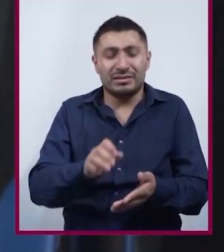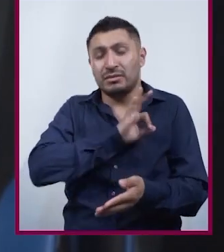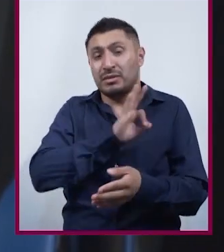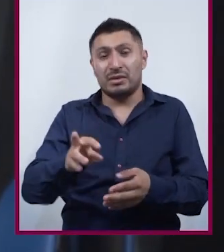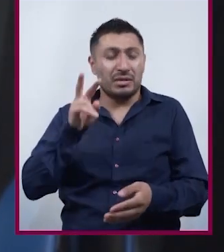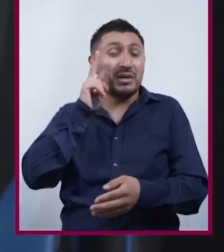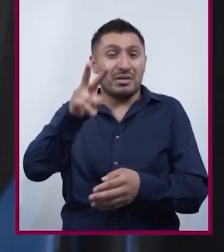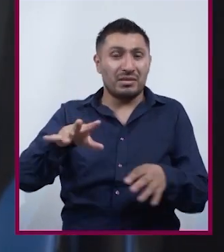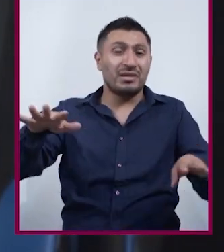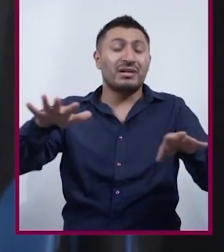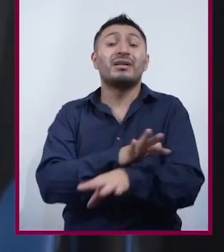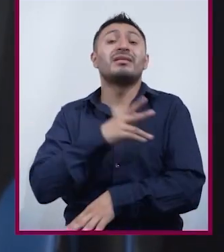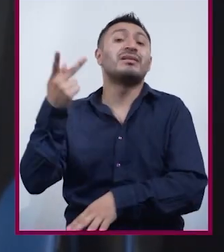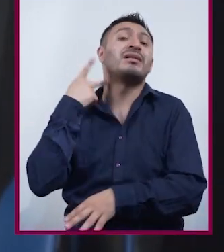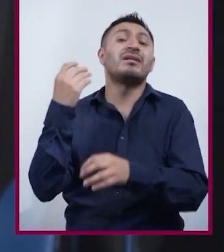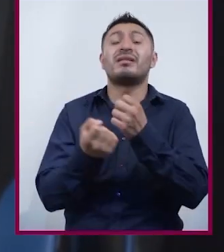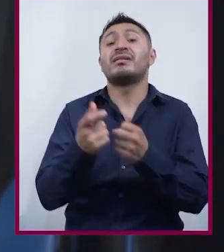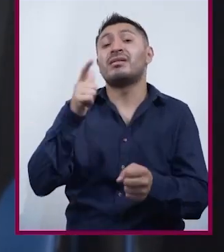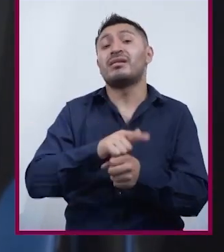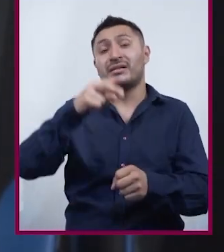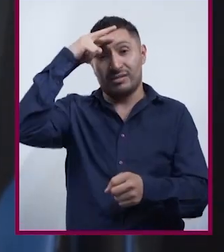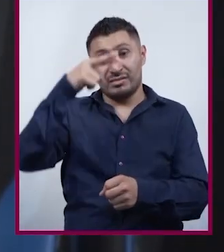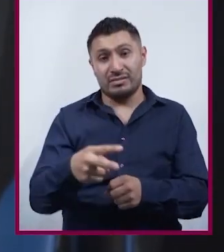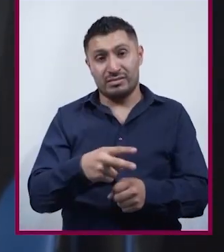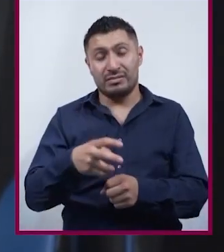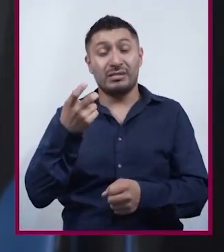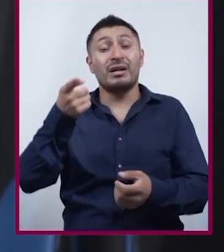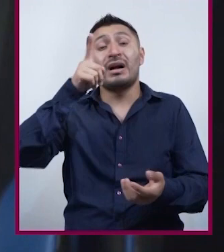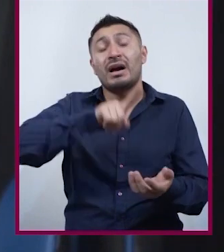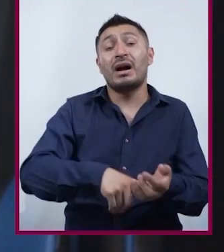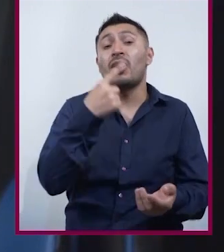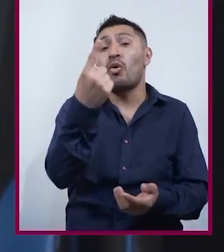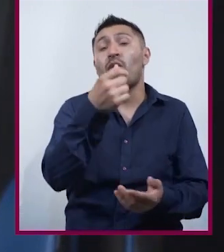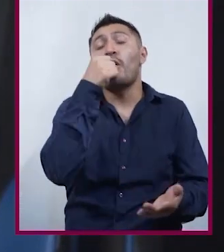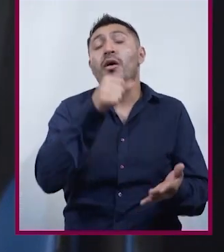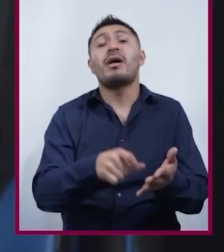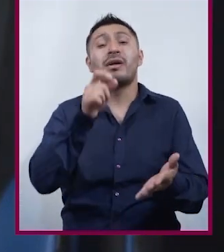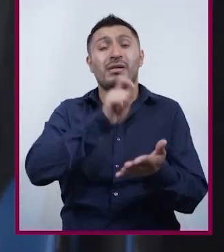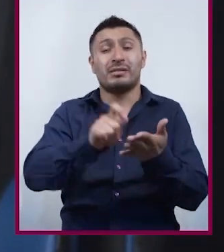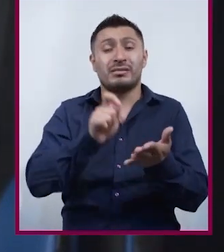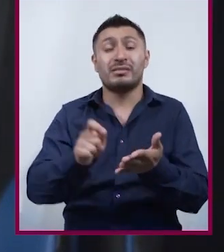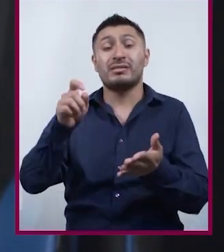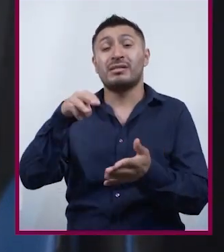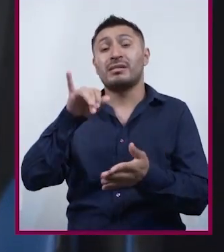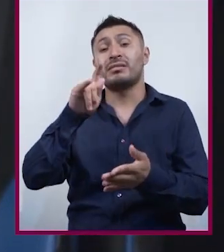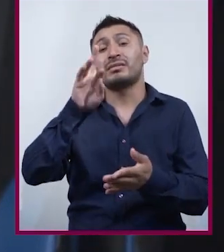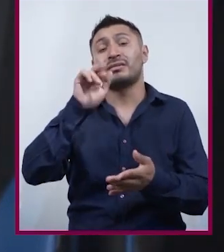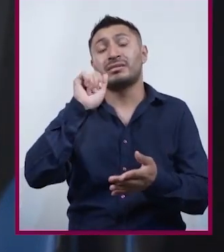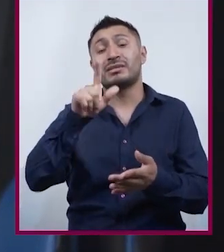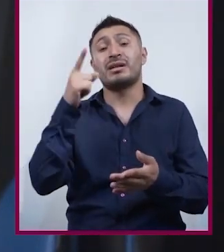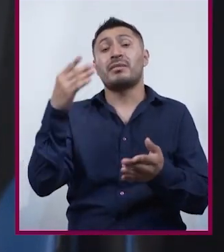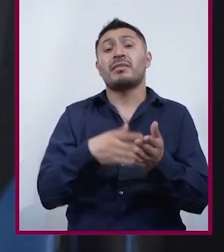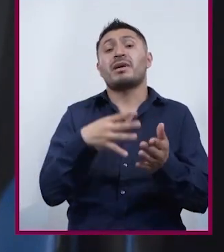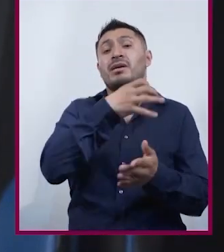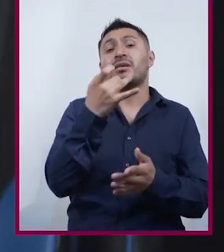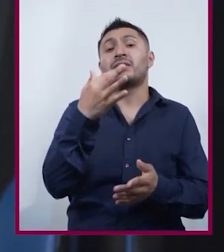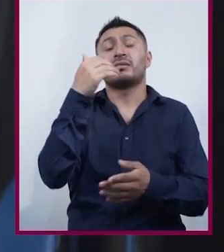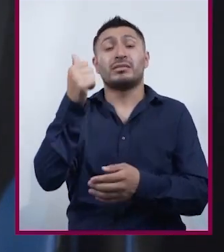partir de ellas es posible percibir los cambios políticos y sociales de México. En una de ellas le escribió a Mistral